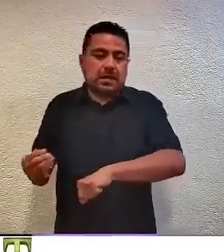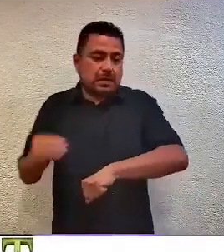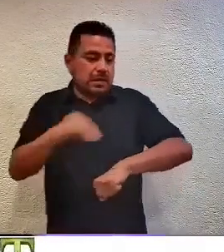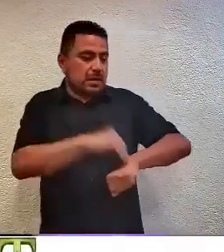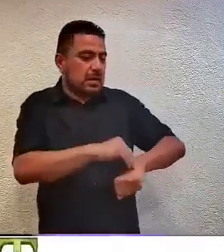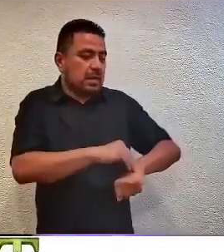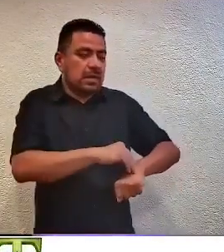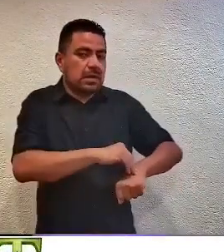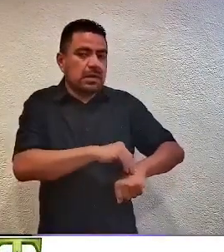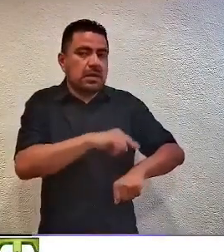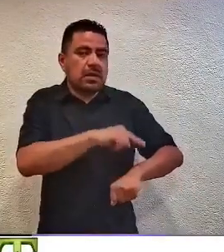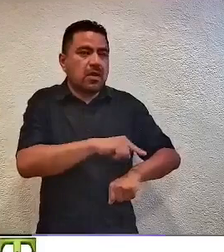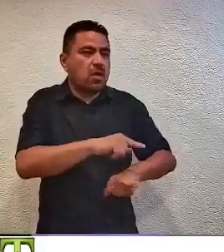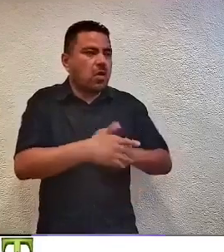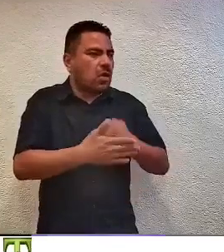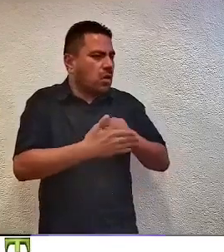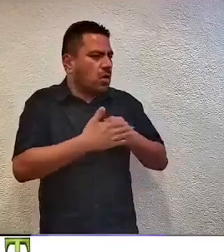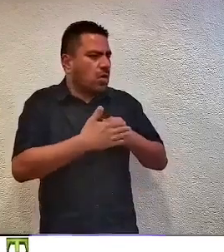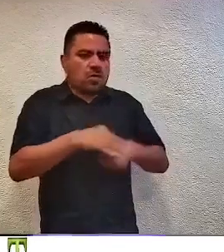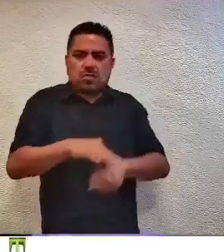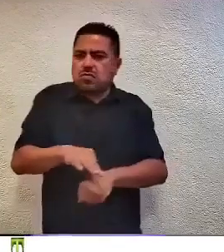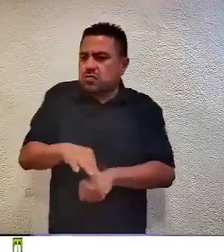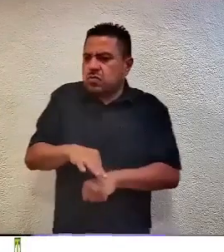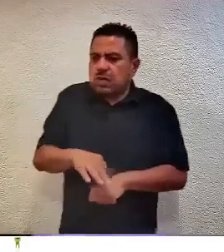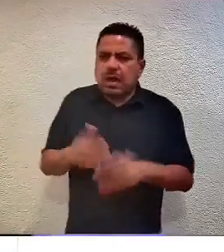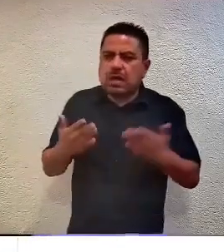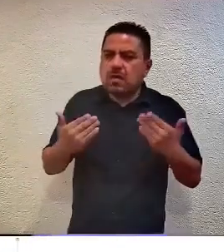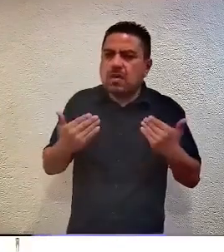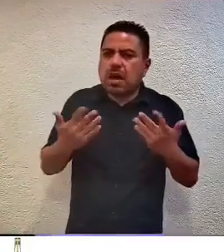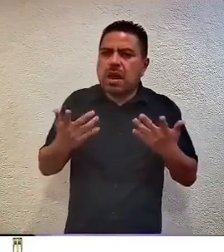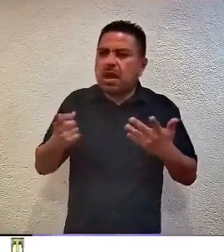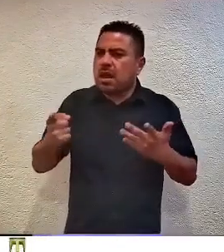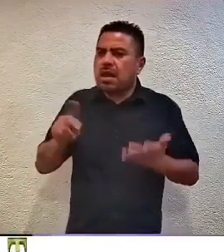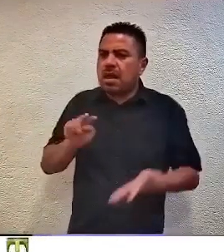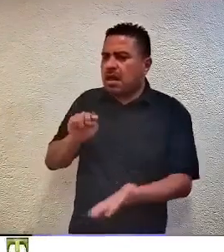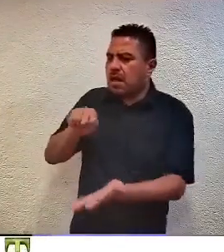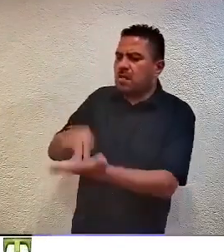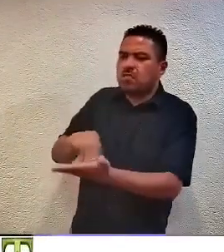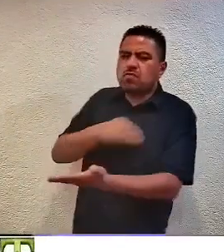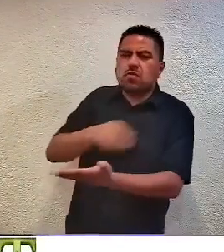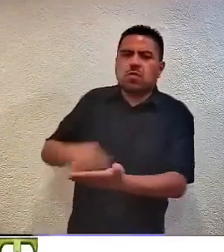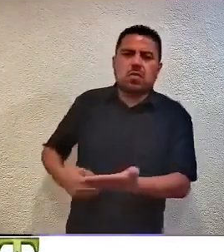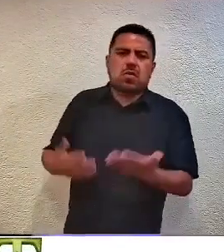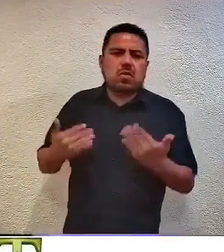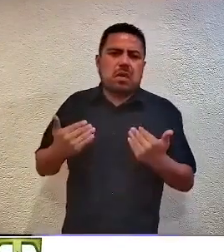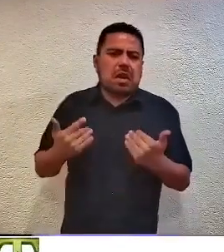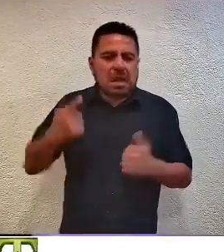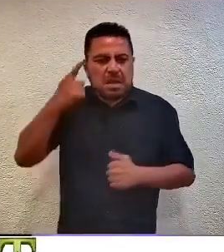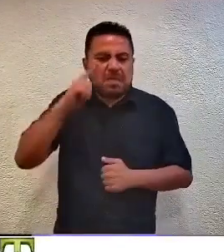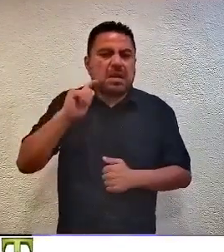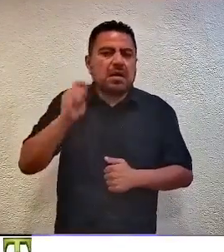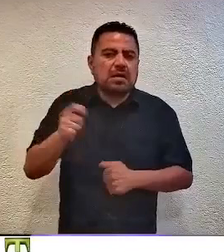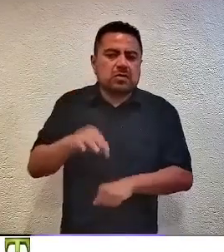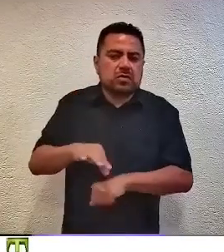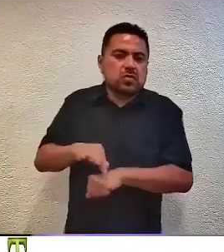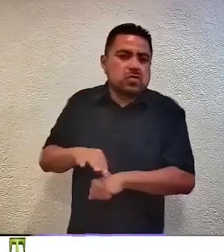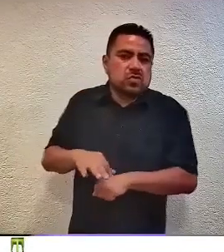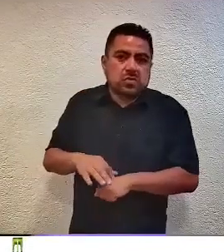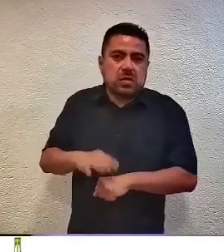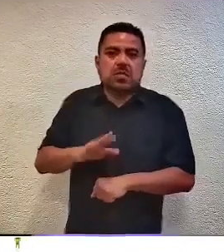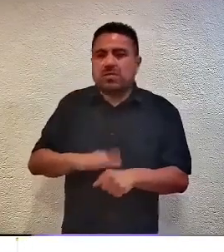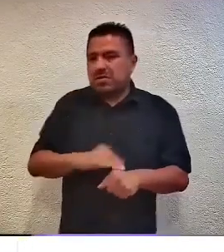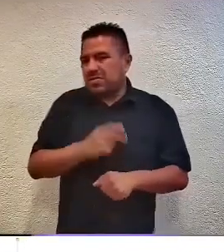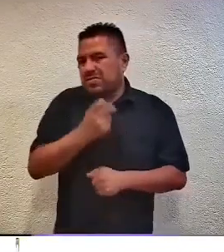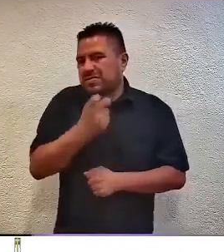entonces que no le consta ni estuvo alguien del ayuntamiento directamente para cerciorarlos. Por eso